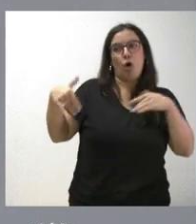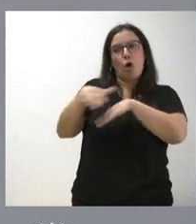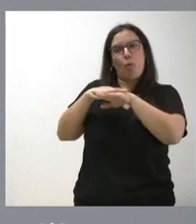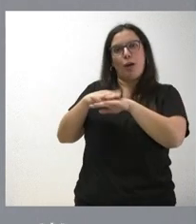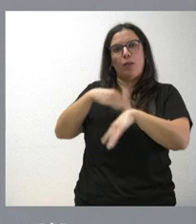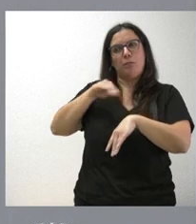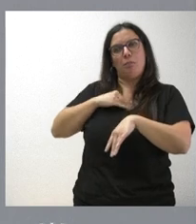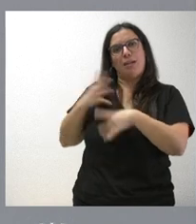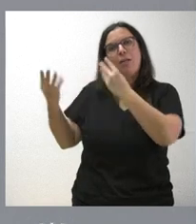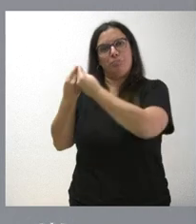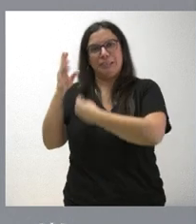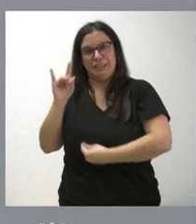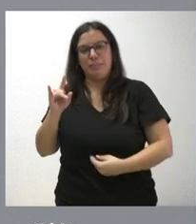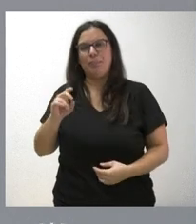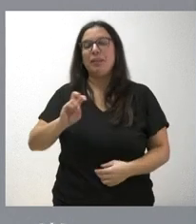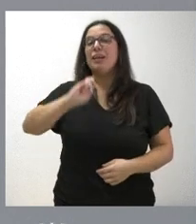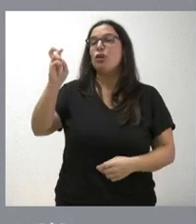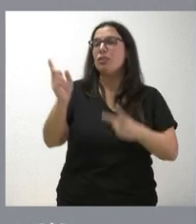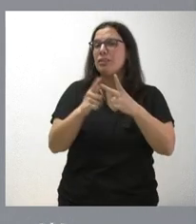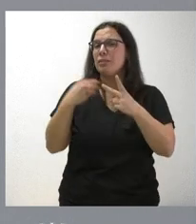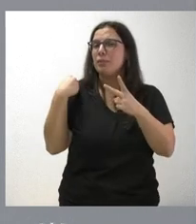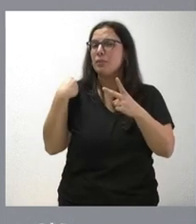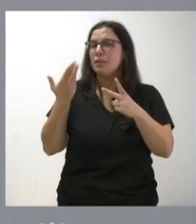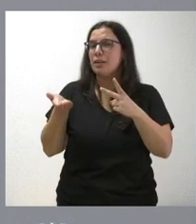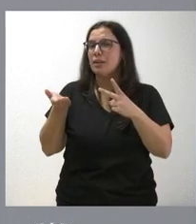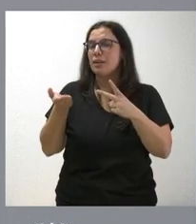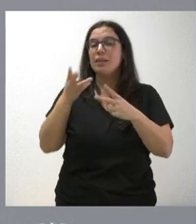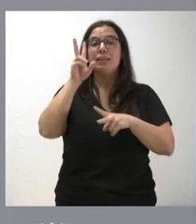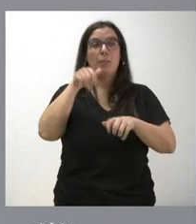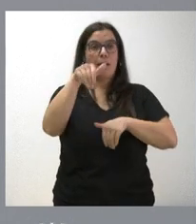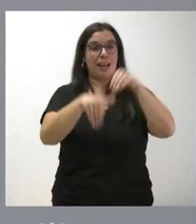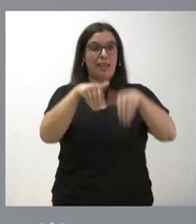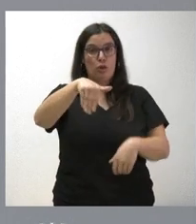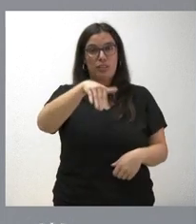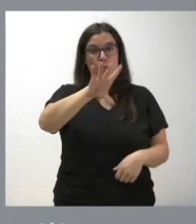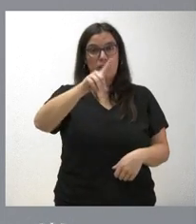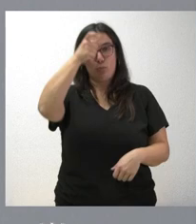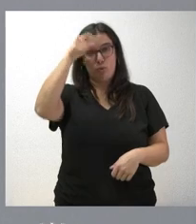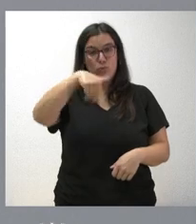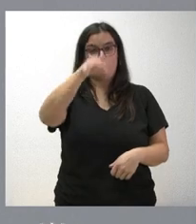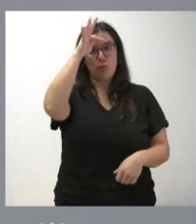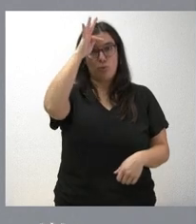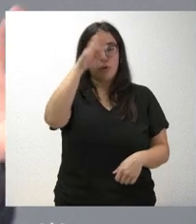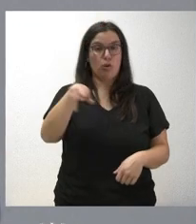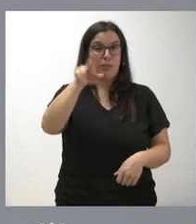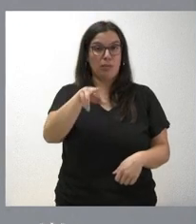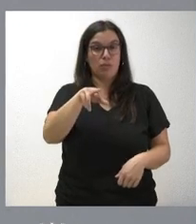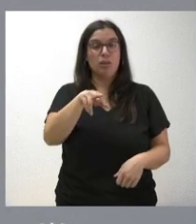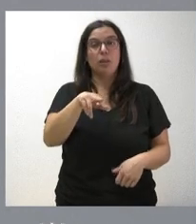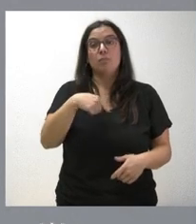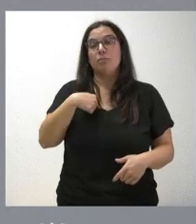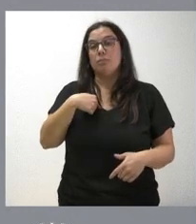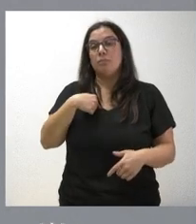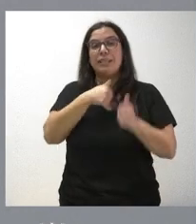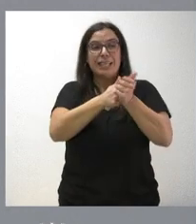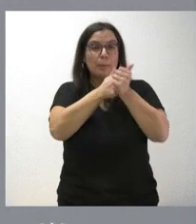y lo segundo que me planteaba selecciones que hay en 51 municipios este domingo la repetición Pues esperemos que el